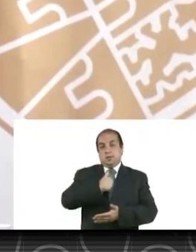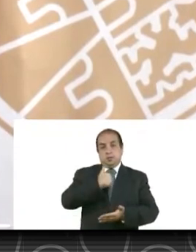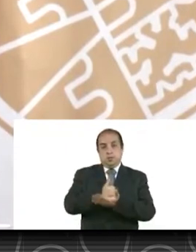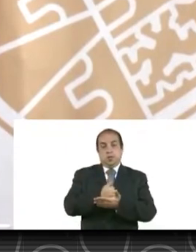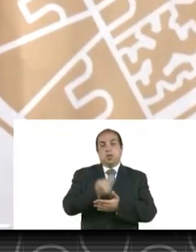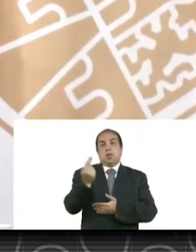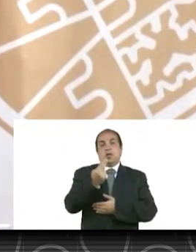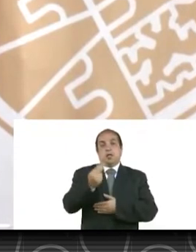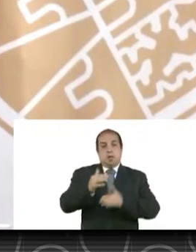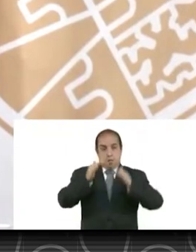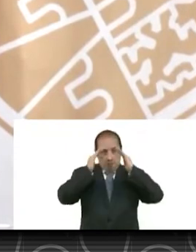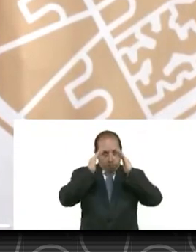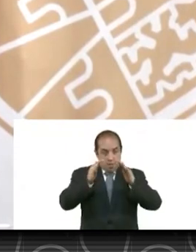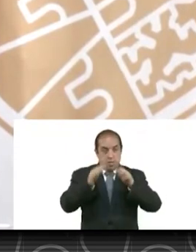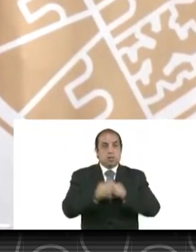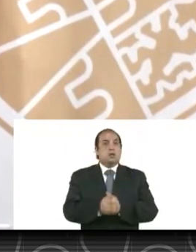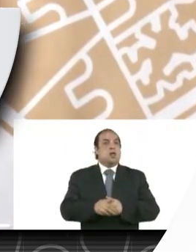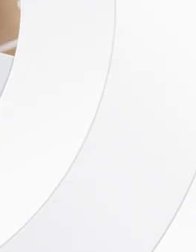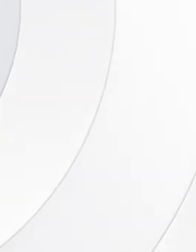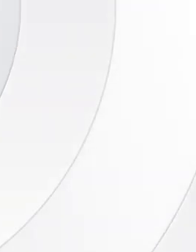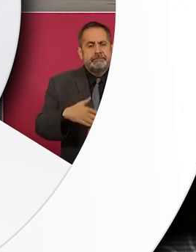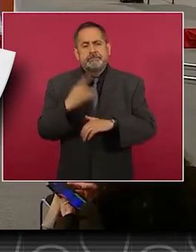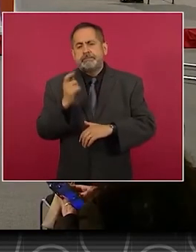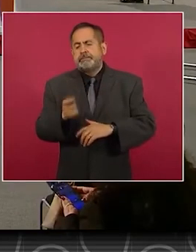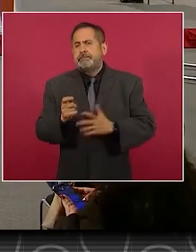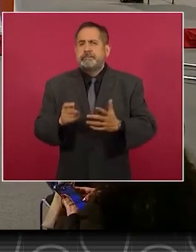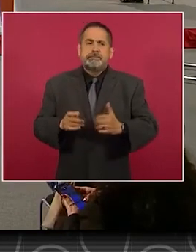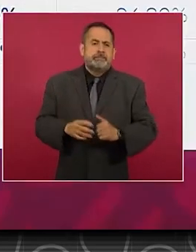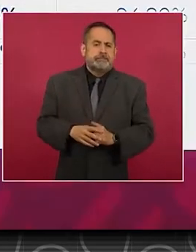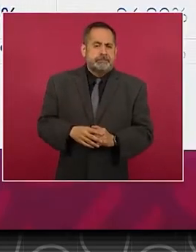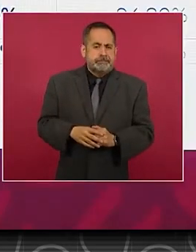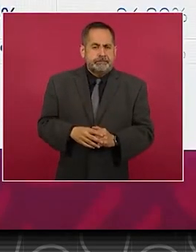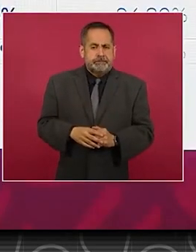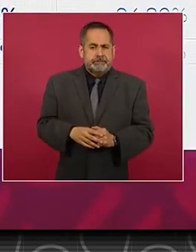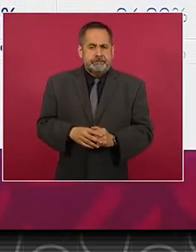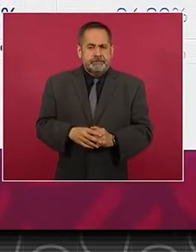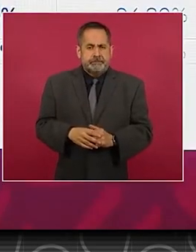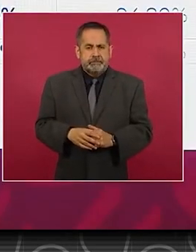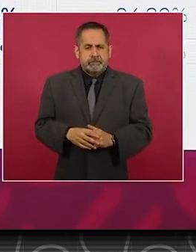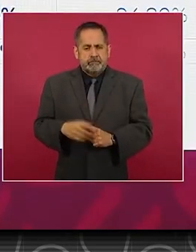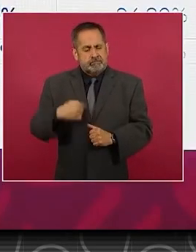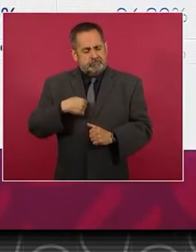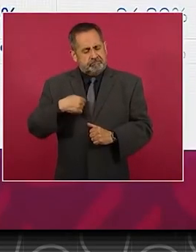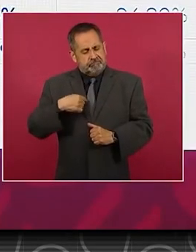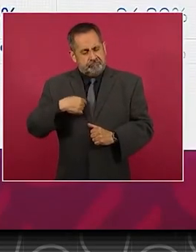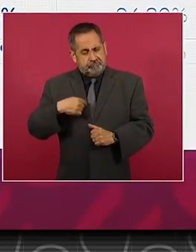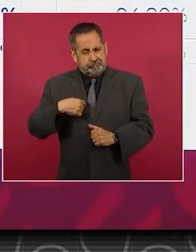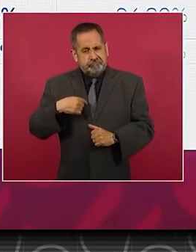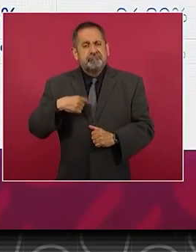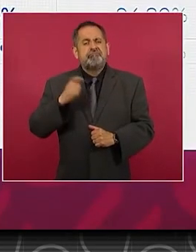que debernos a los habitantes de las 16 alcaldías. Soy orgullosamente